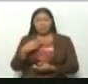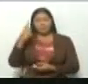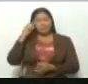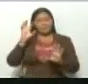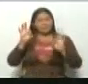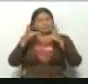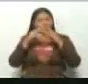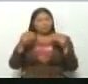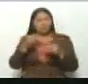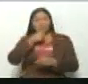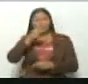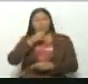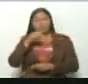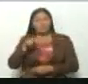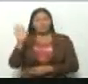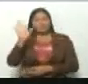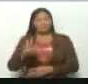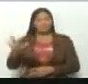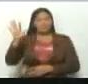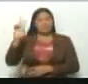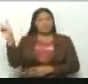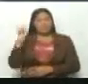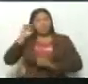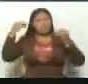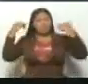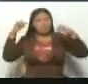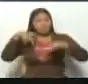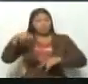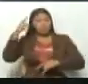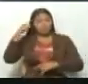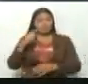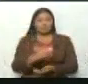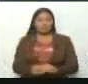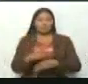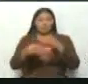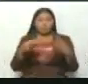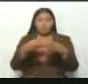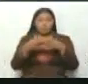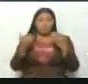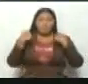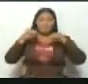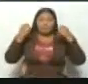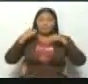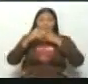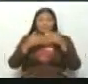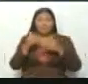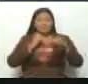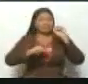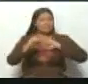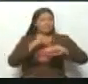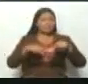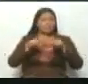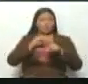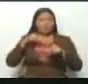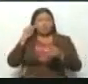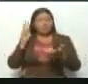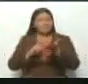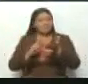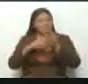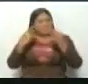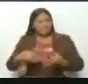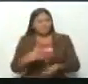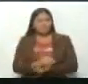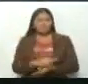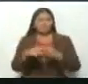especial saludo a todos los periodistas de Venezuela, que hoy celebramos su día. Gracias. Como parte del ejercicio de defender nuestra verdad,